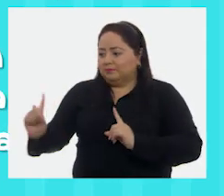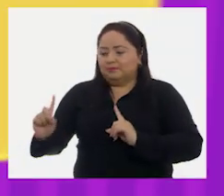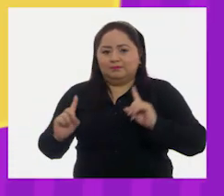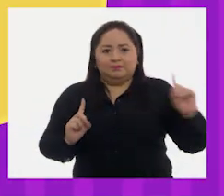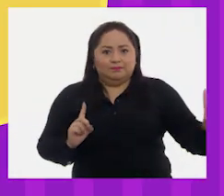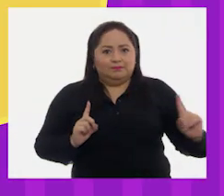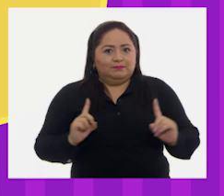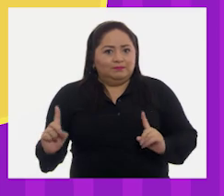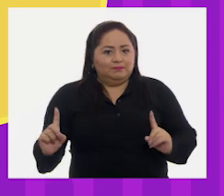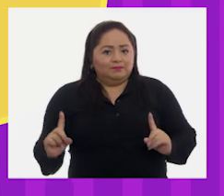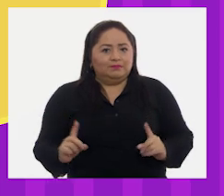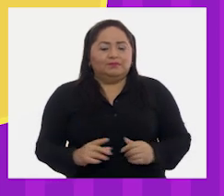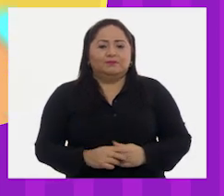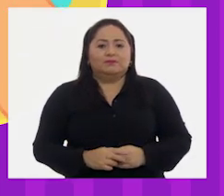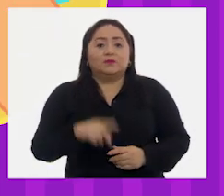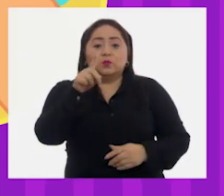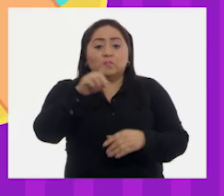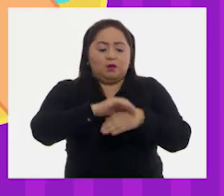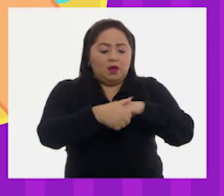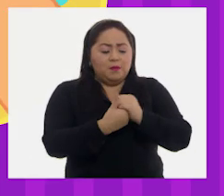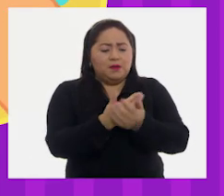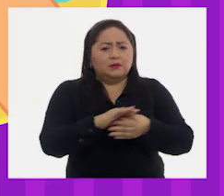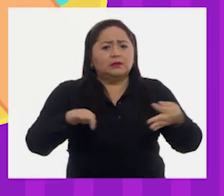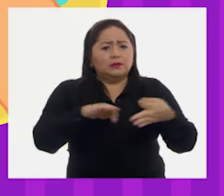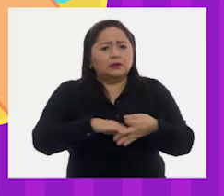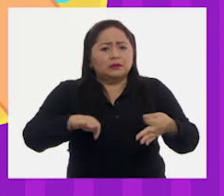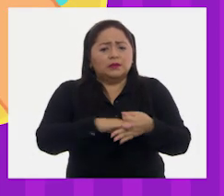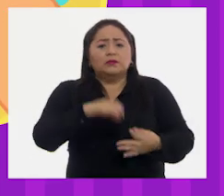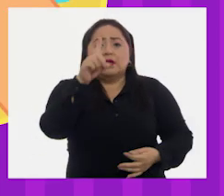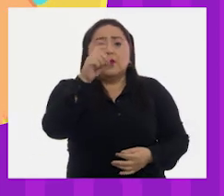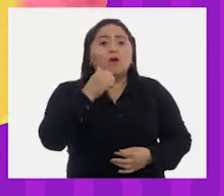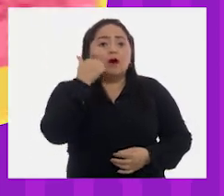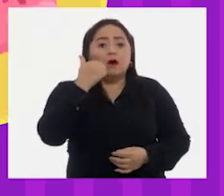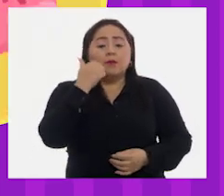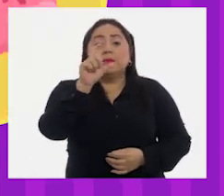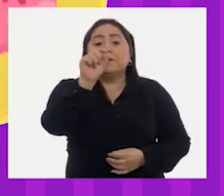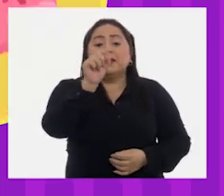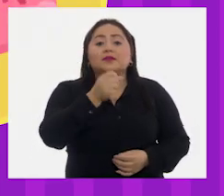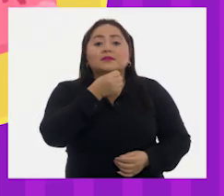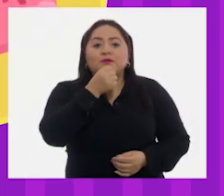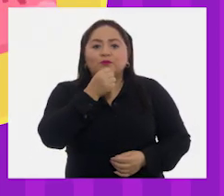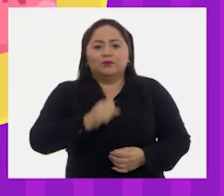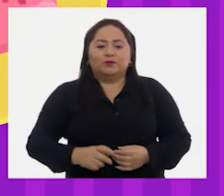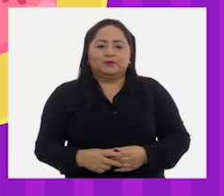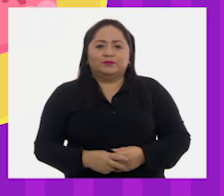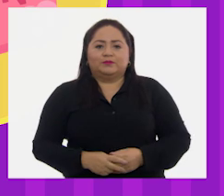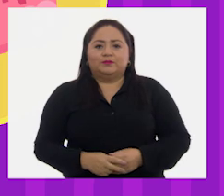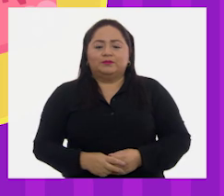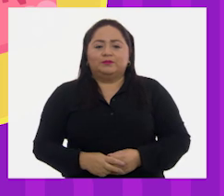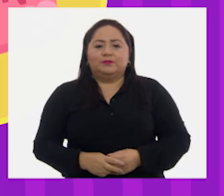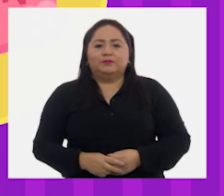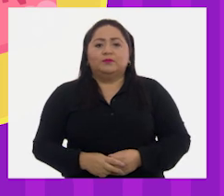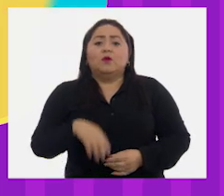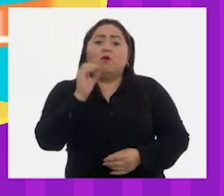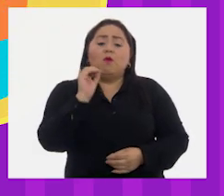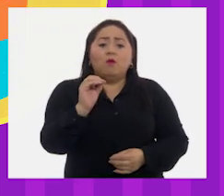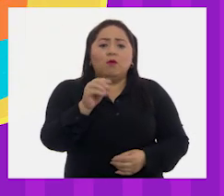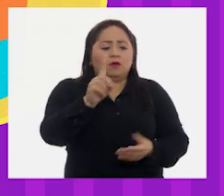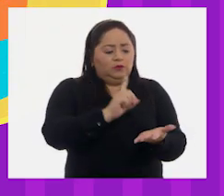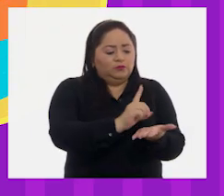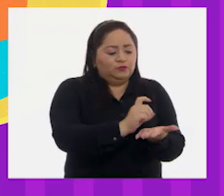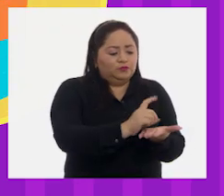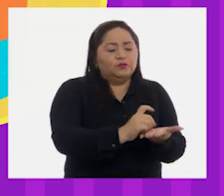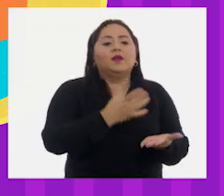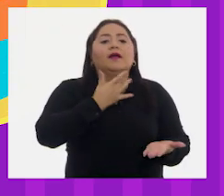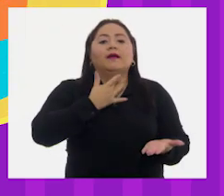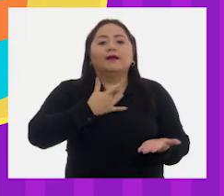distancia. Lávate las manos muy seguido con agua y jabón por lo menos durante 20 segundos. O aplica